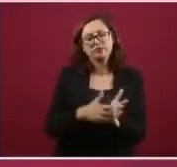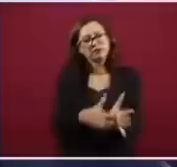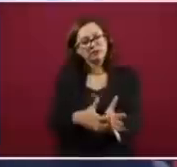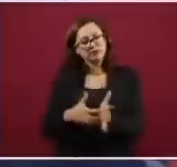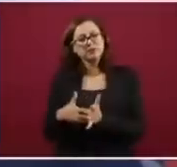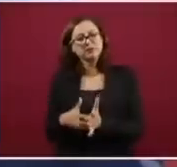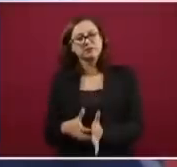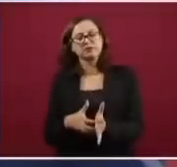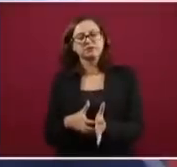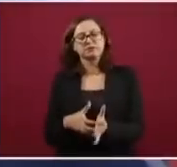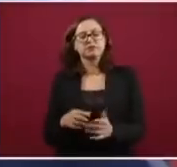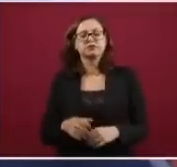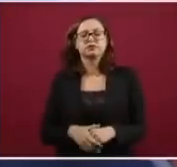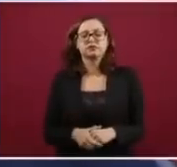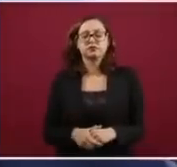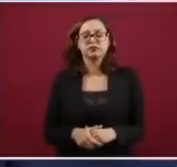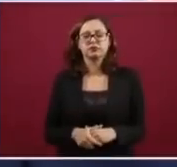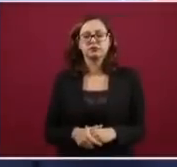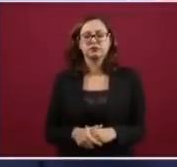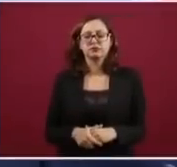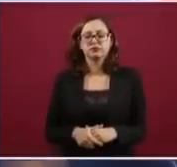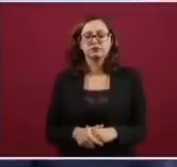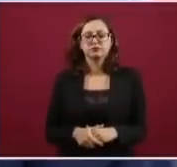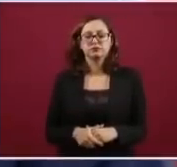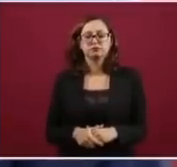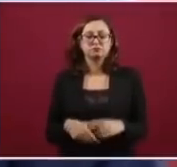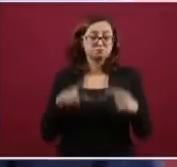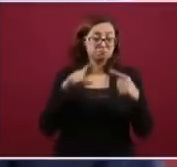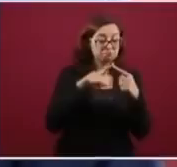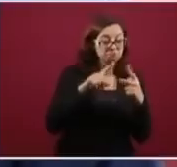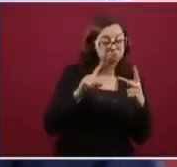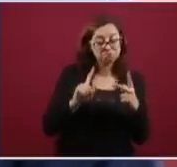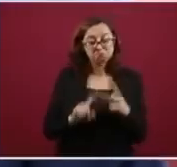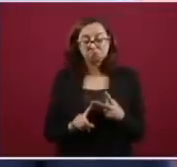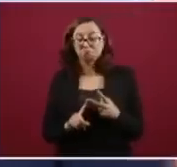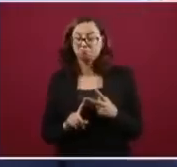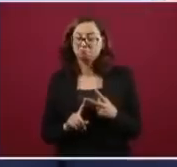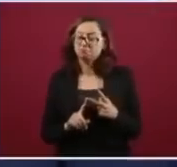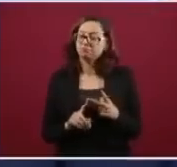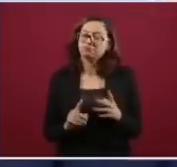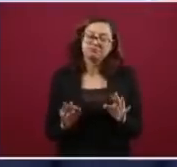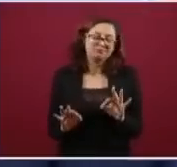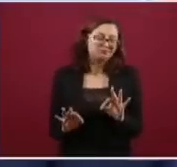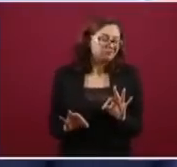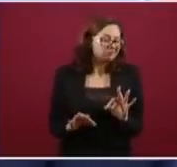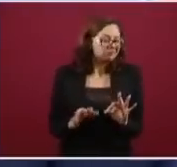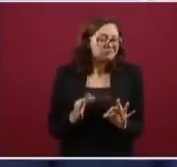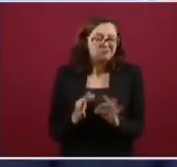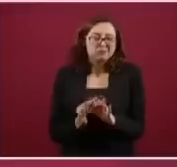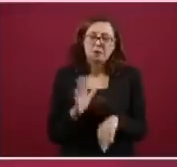austero esto no se aplicaba antes